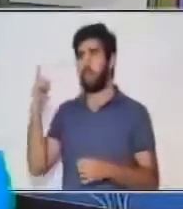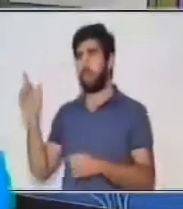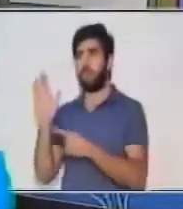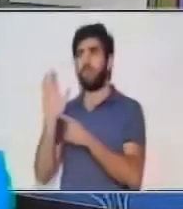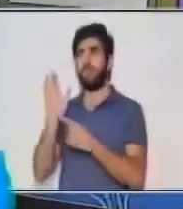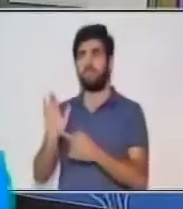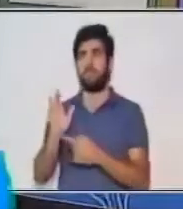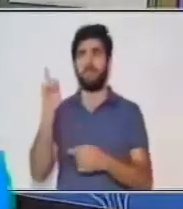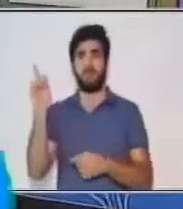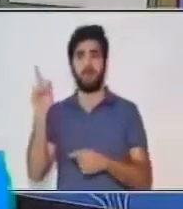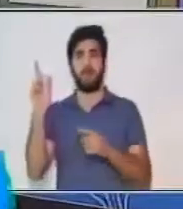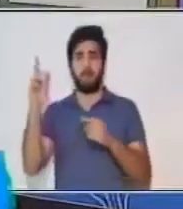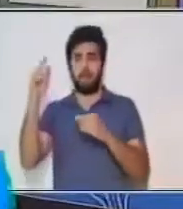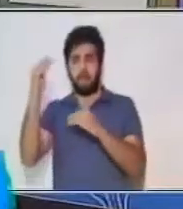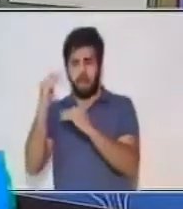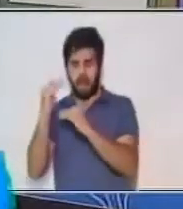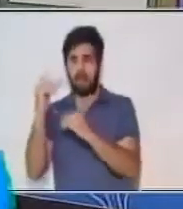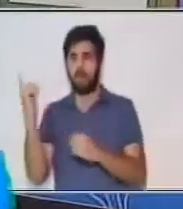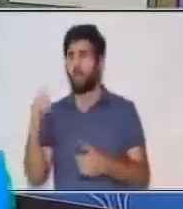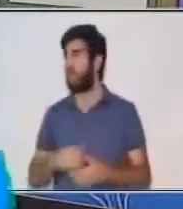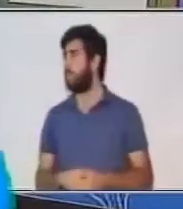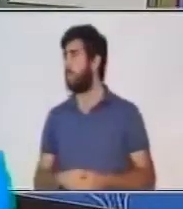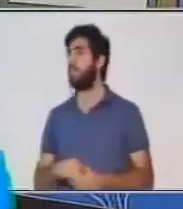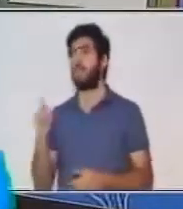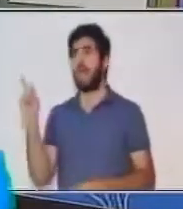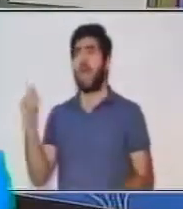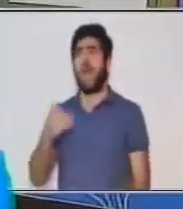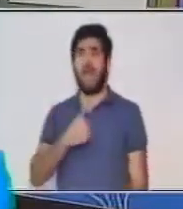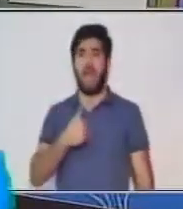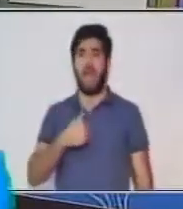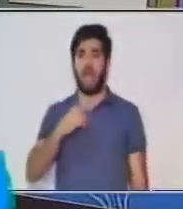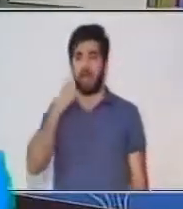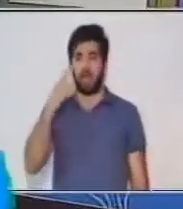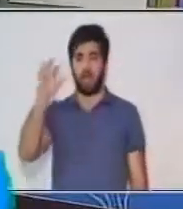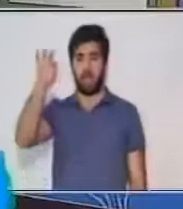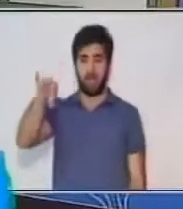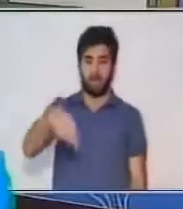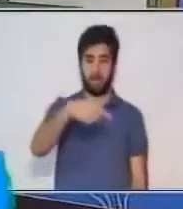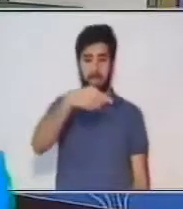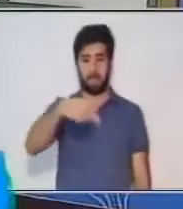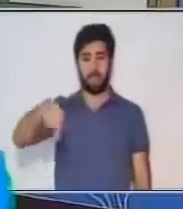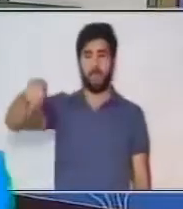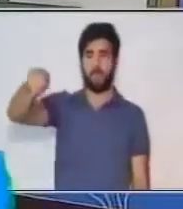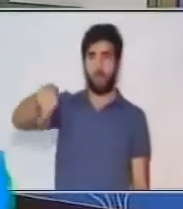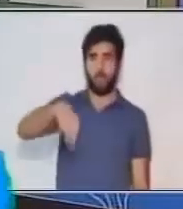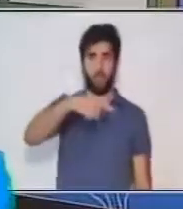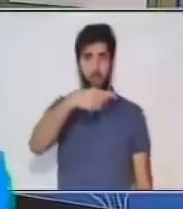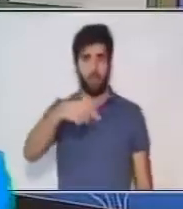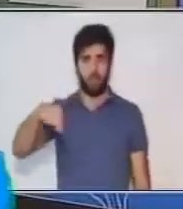aplicación y nos dicen que hay un péndulo. Recordemos la forma del péndulo.